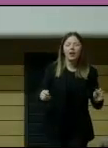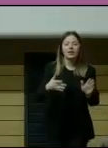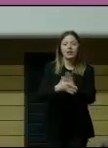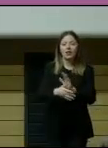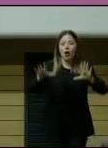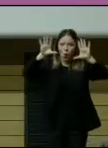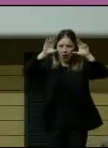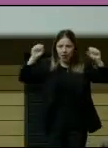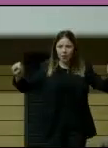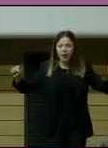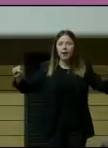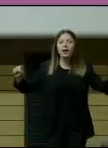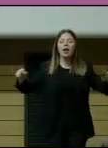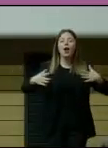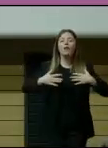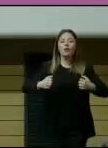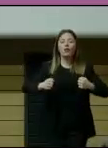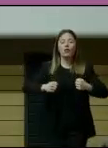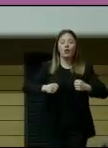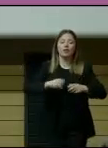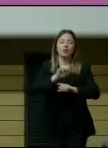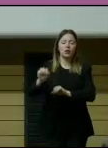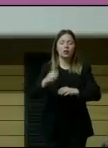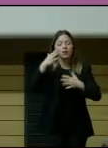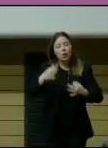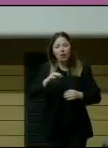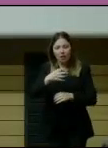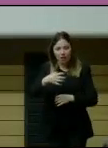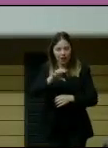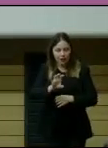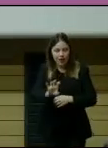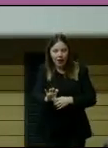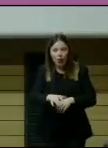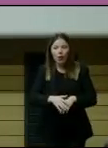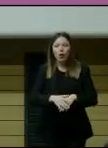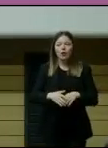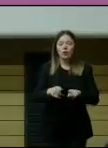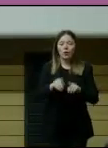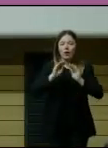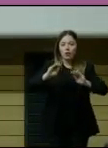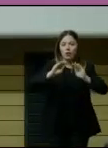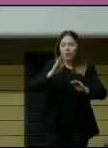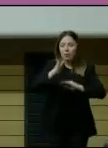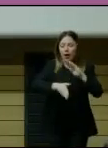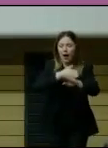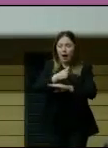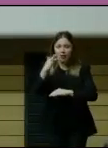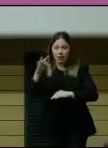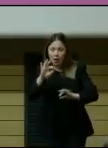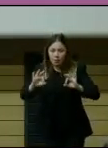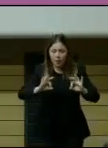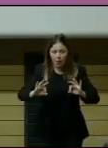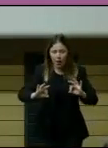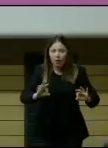especialmente Guardia Civil, a las fuerzas de cuerpos de seguridad del Estado, policías locales, hacer formaciones para llegar al fentanilo, tenemos que estar preparados,